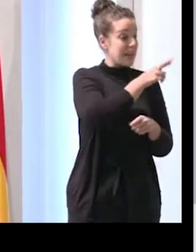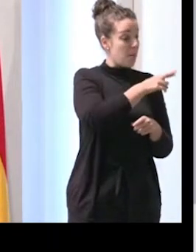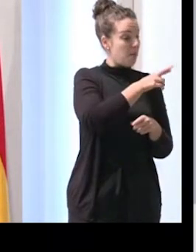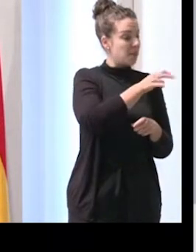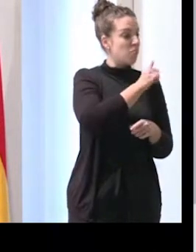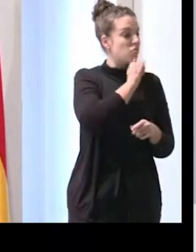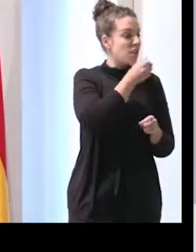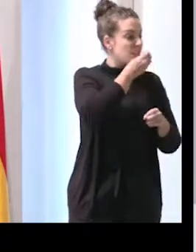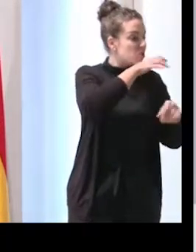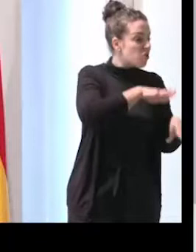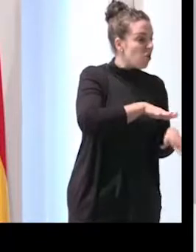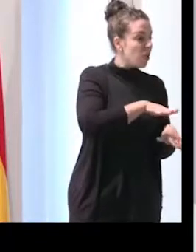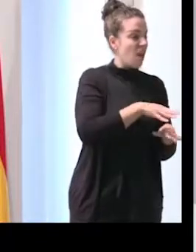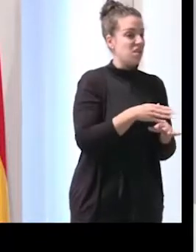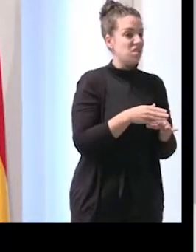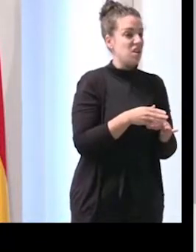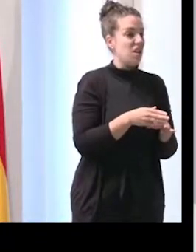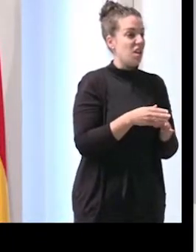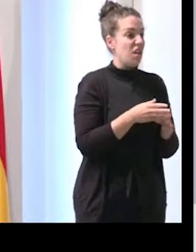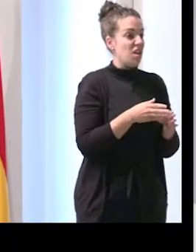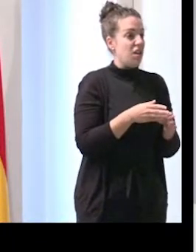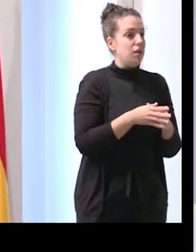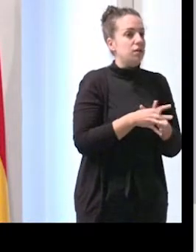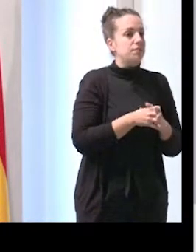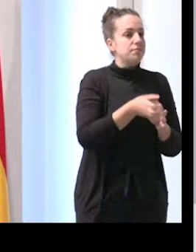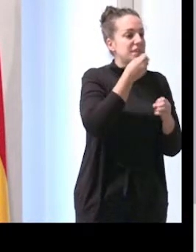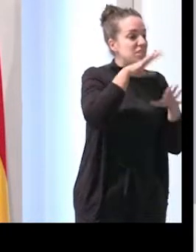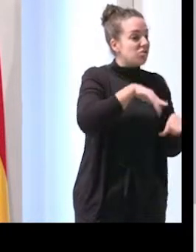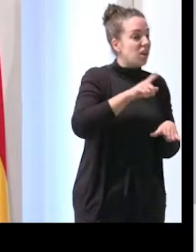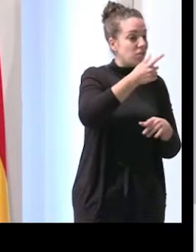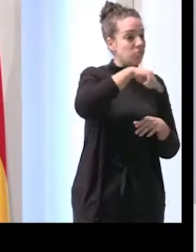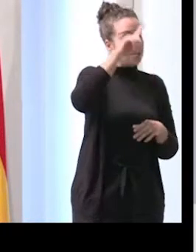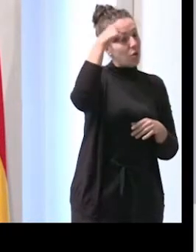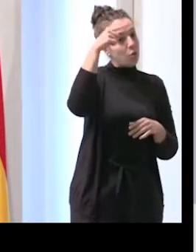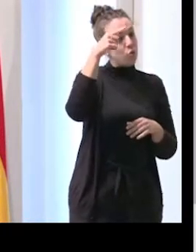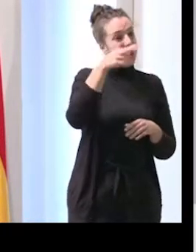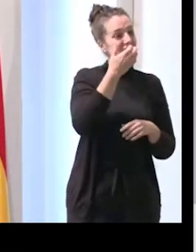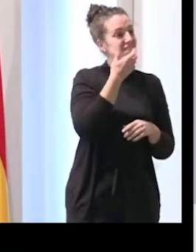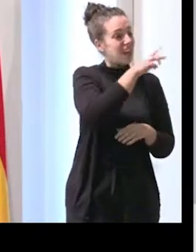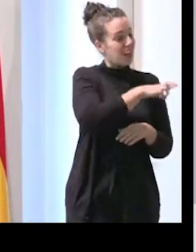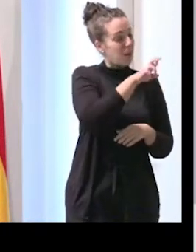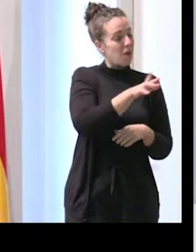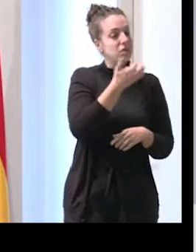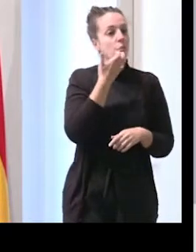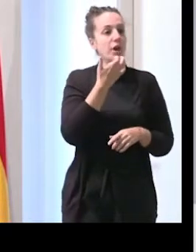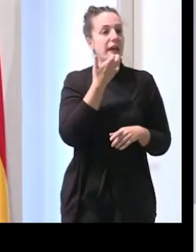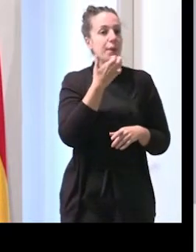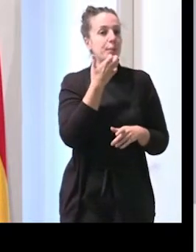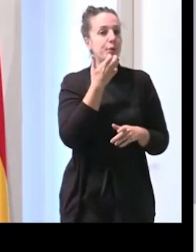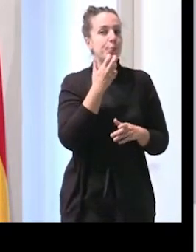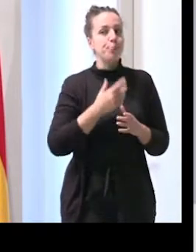mitos e historias que ha habido a lo largo de nuestra cultura, tenemos, por ejemplo, la